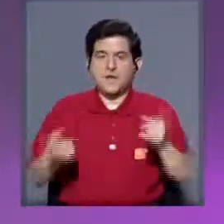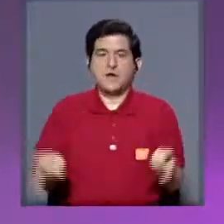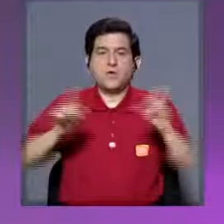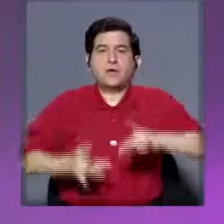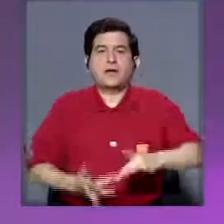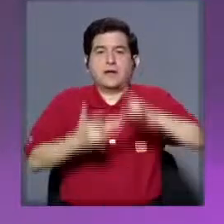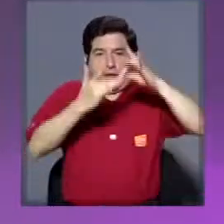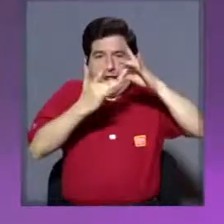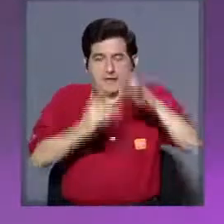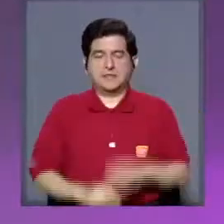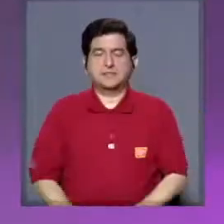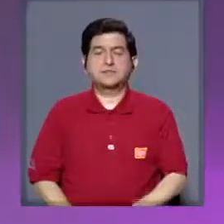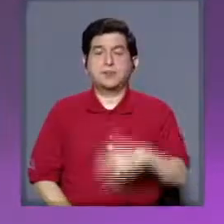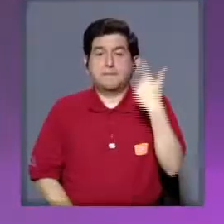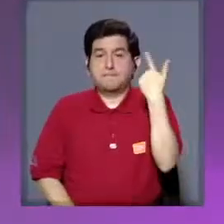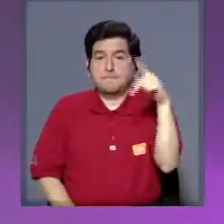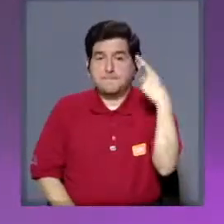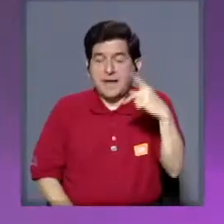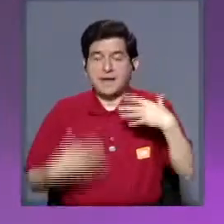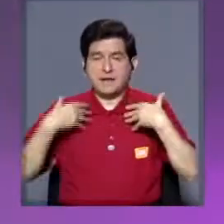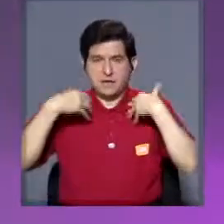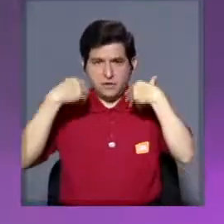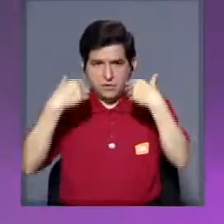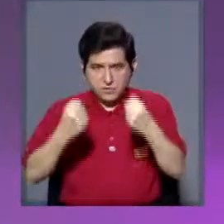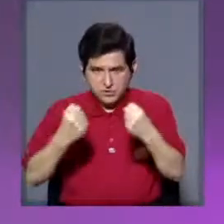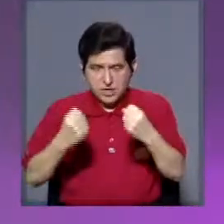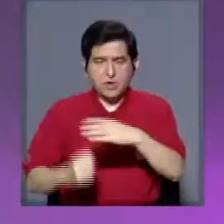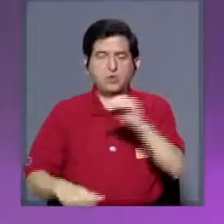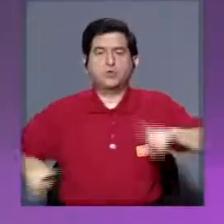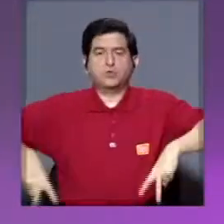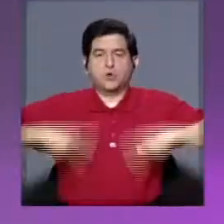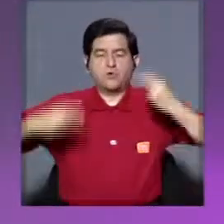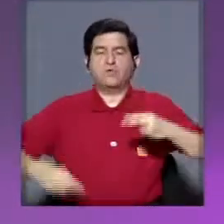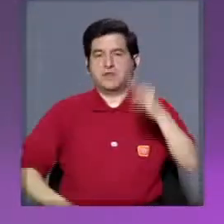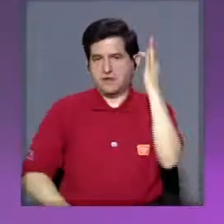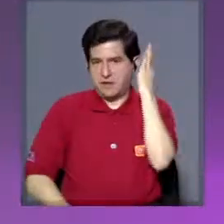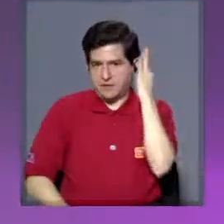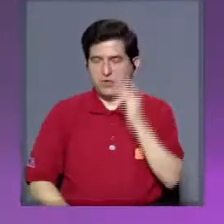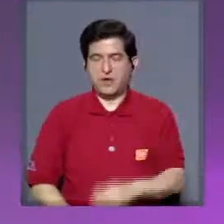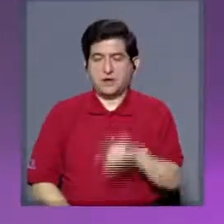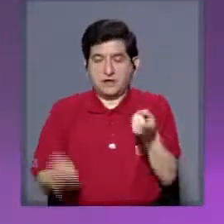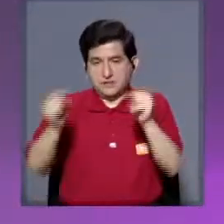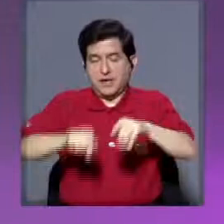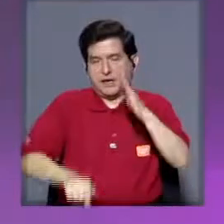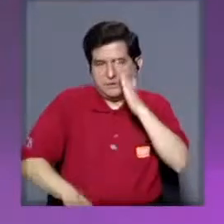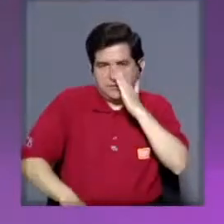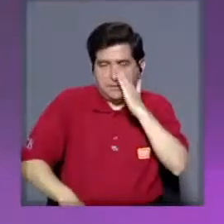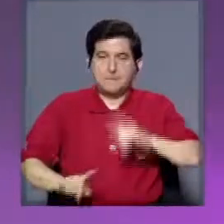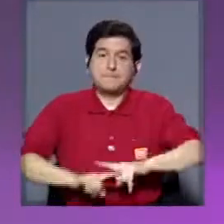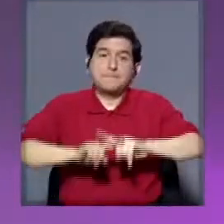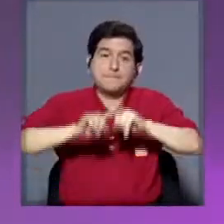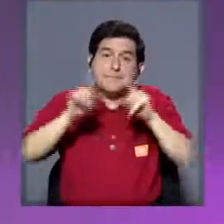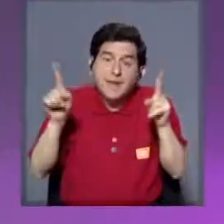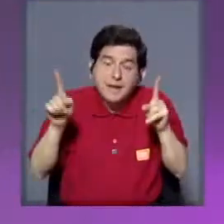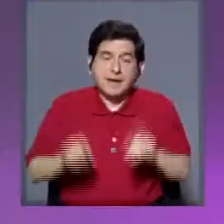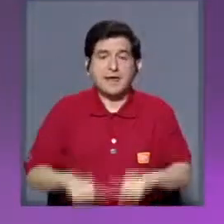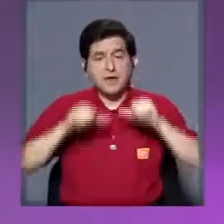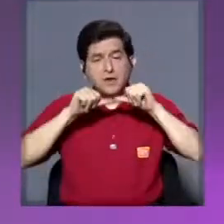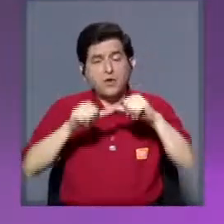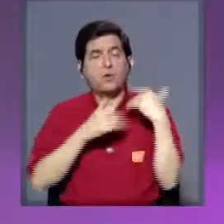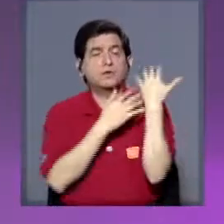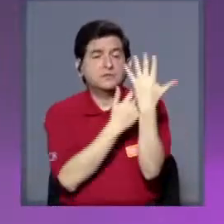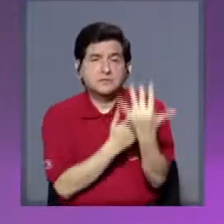cuando está en riesgo la salud o la vida de la mujer de la madre sin embargo seguimos